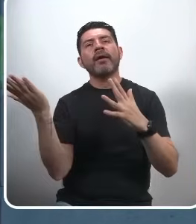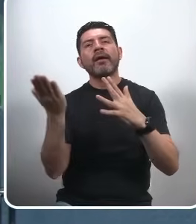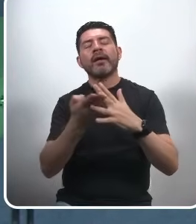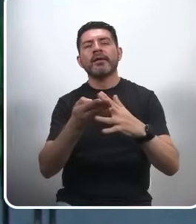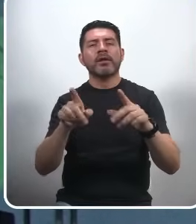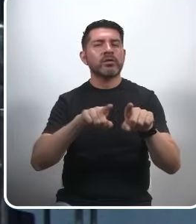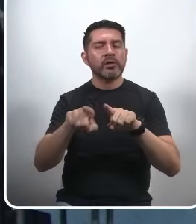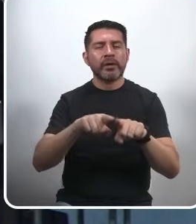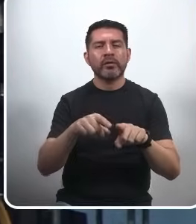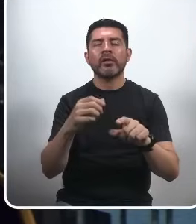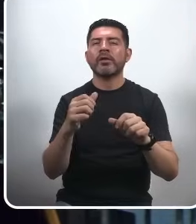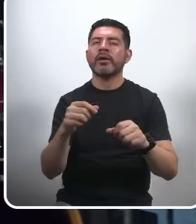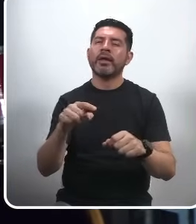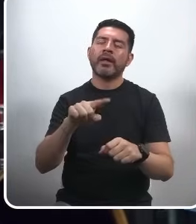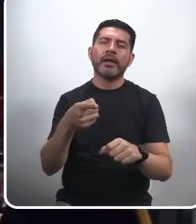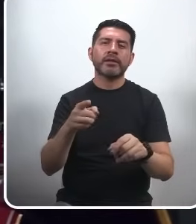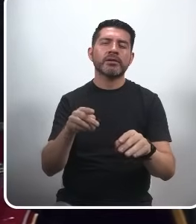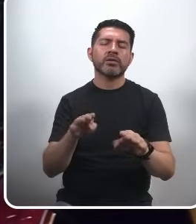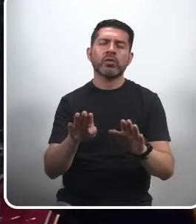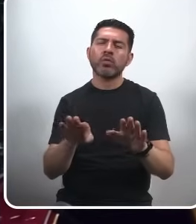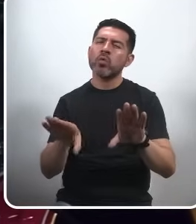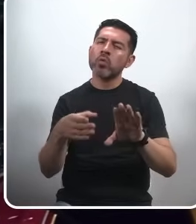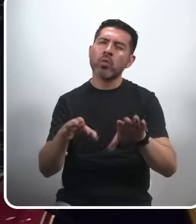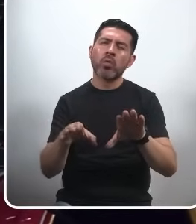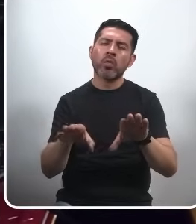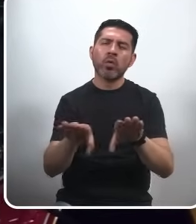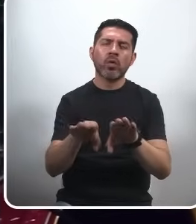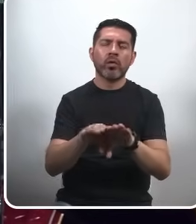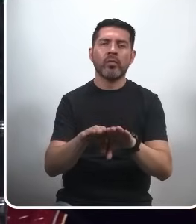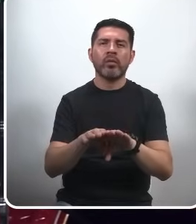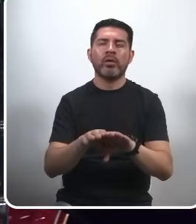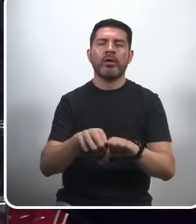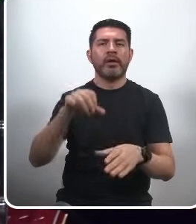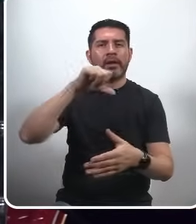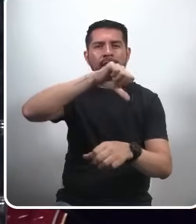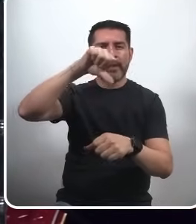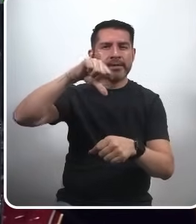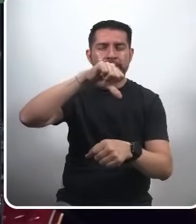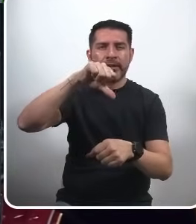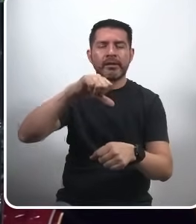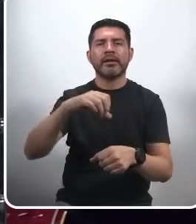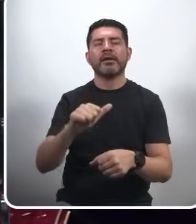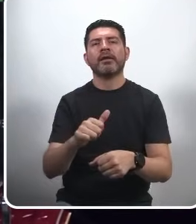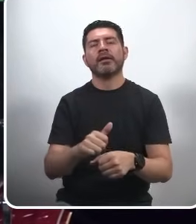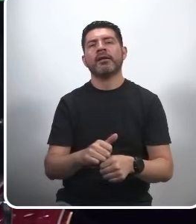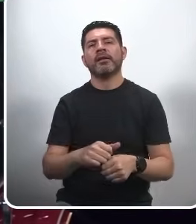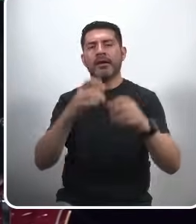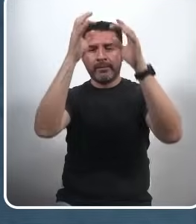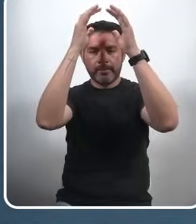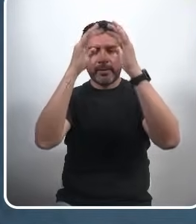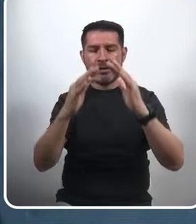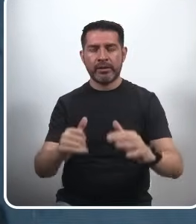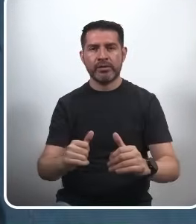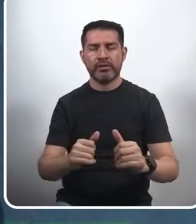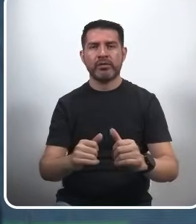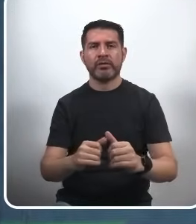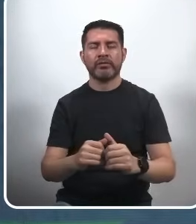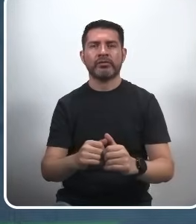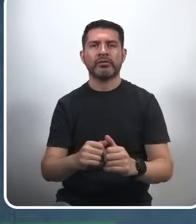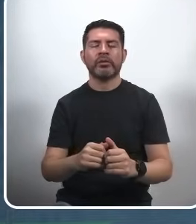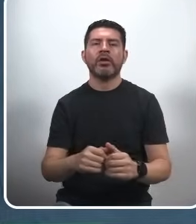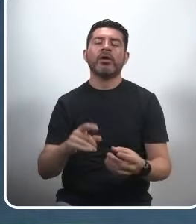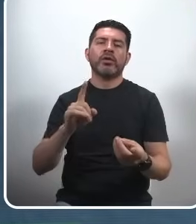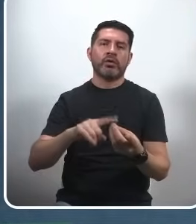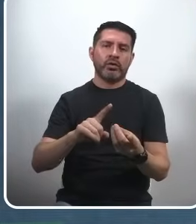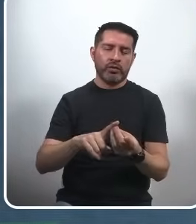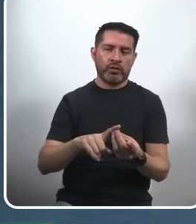unción. Y hablábamos de cómo el aceite de unción se mezclaba como el arte del perfumista, extrayendo las